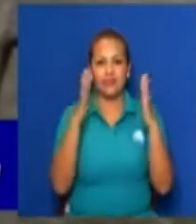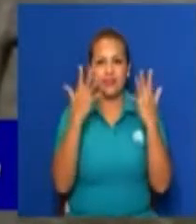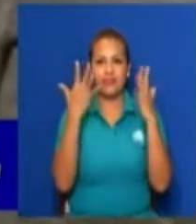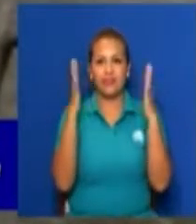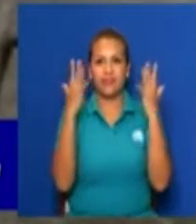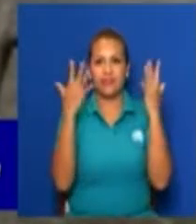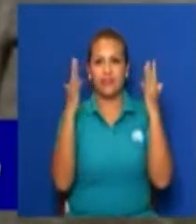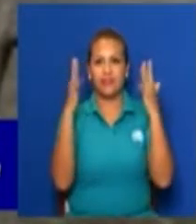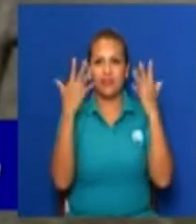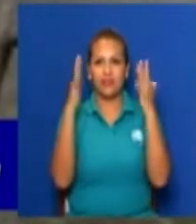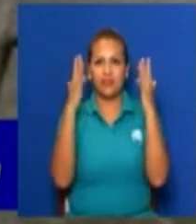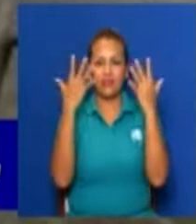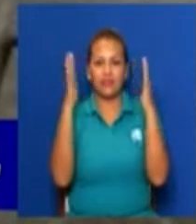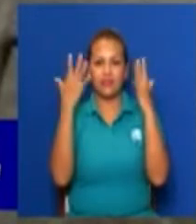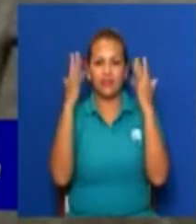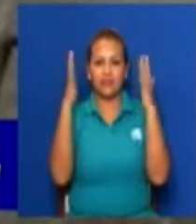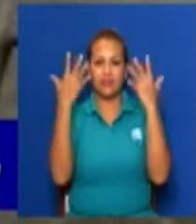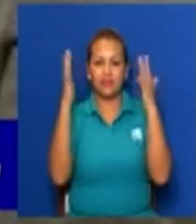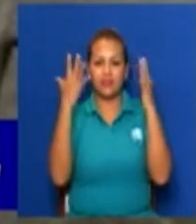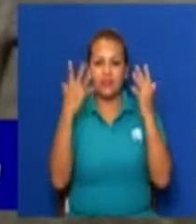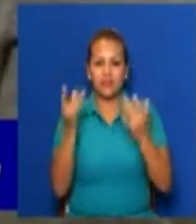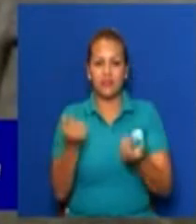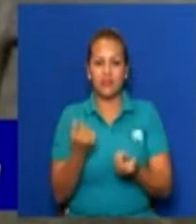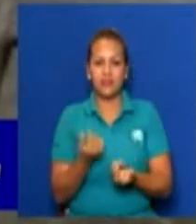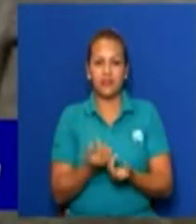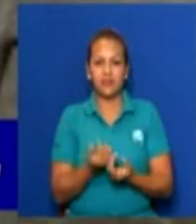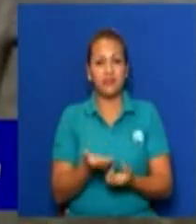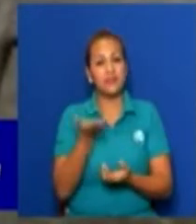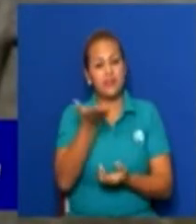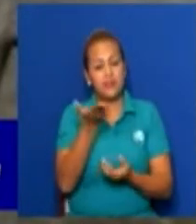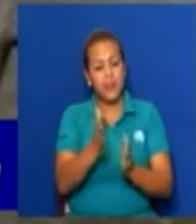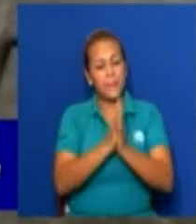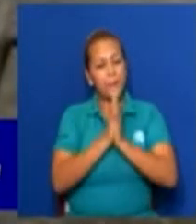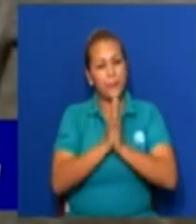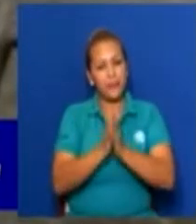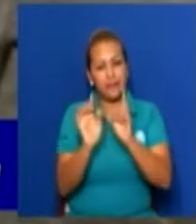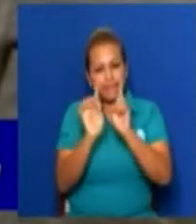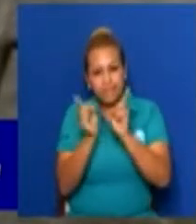Vamos a pedirle que sean breves y que sean